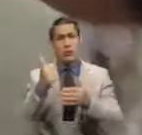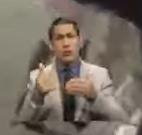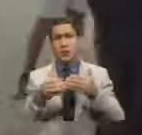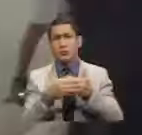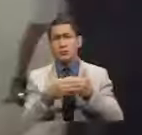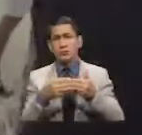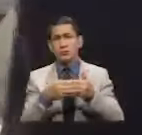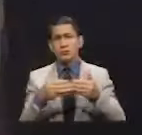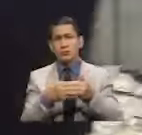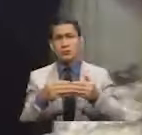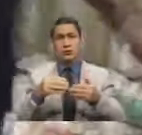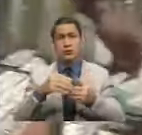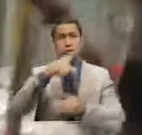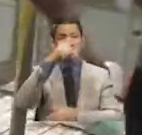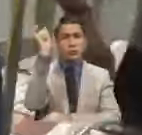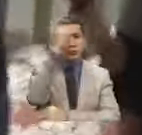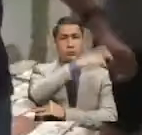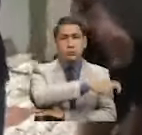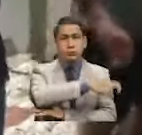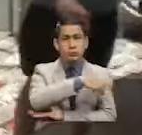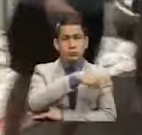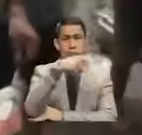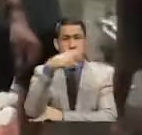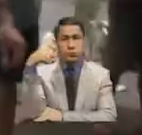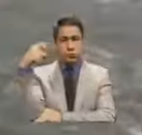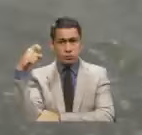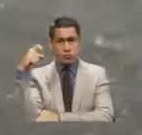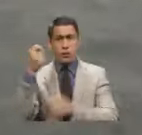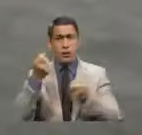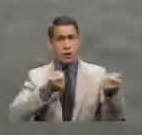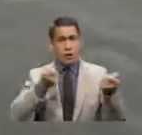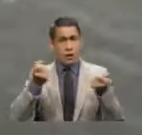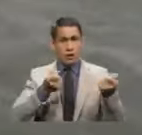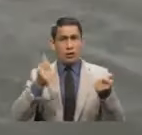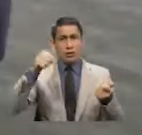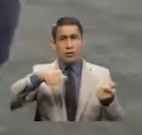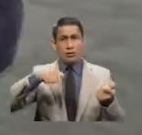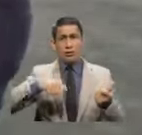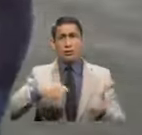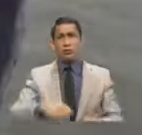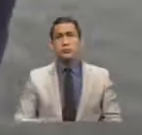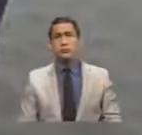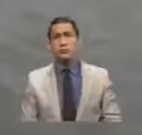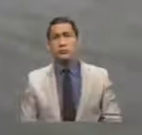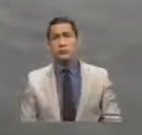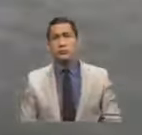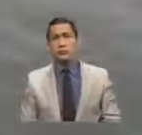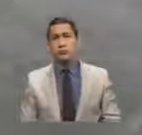aquí afuera, 4 kilómetros de agua, José Delgado. Nosotros nos tiramos ahí de hondo. O sea, la